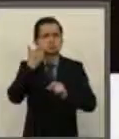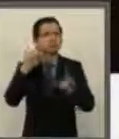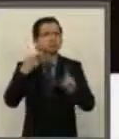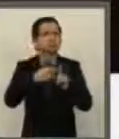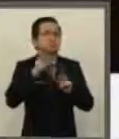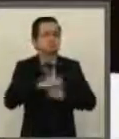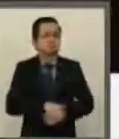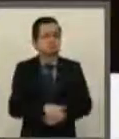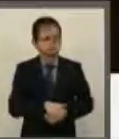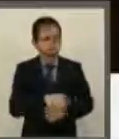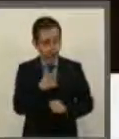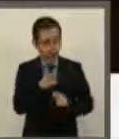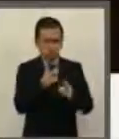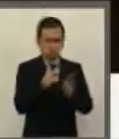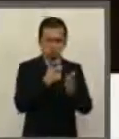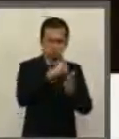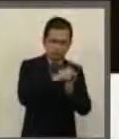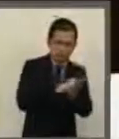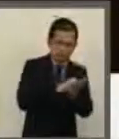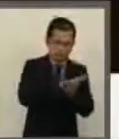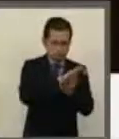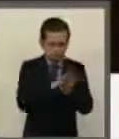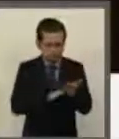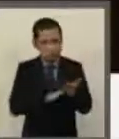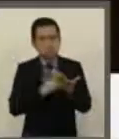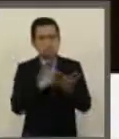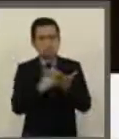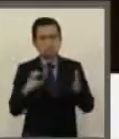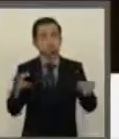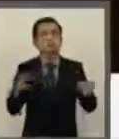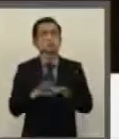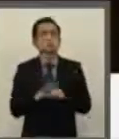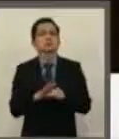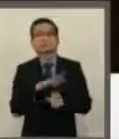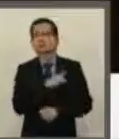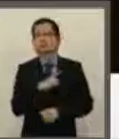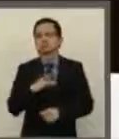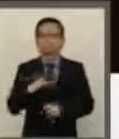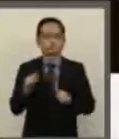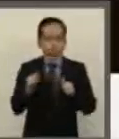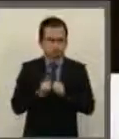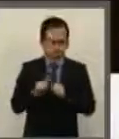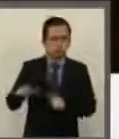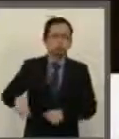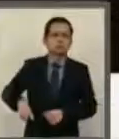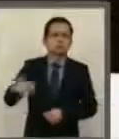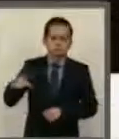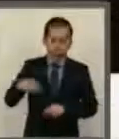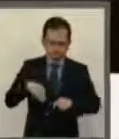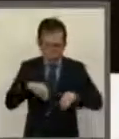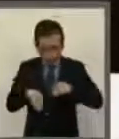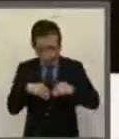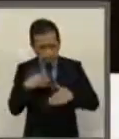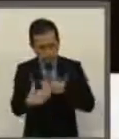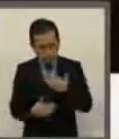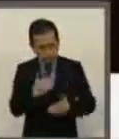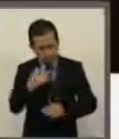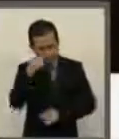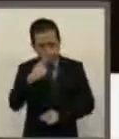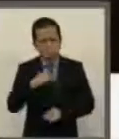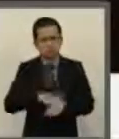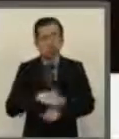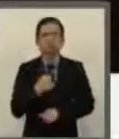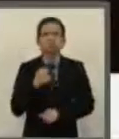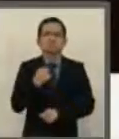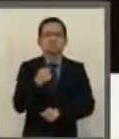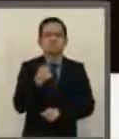el presente proyecto de presupuesto de egresos debe estar acompañado por acciones gubernamentales para fortalecer la